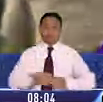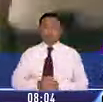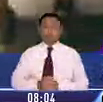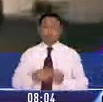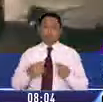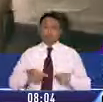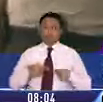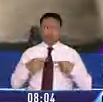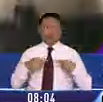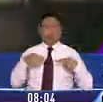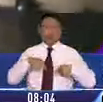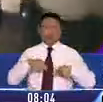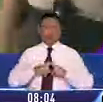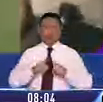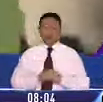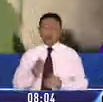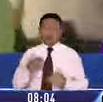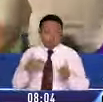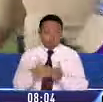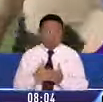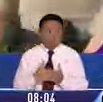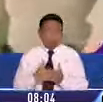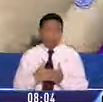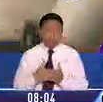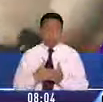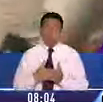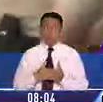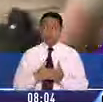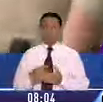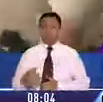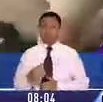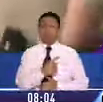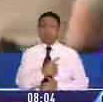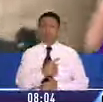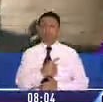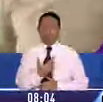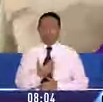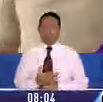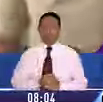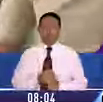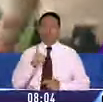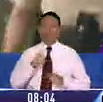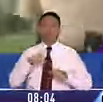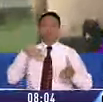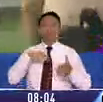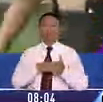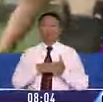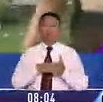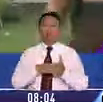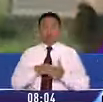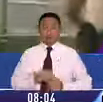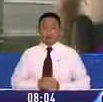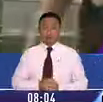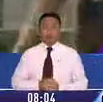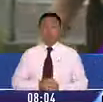todos los días. Sin embargo, se encontraron con la novedad de que no podían ingresar, incluso